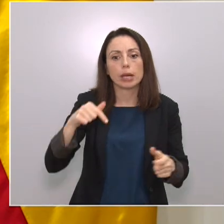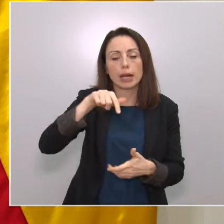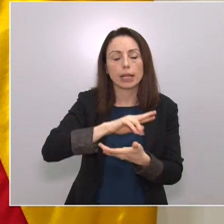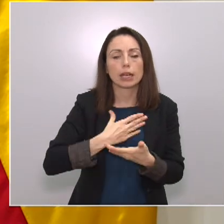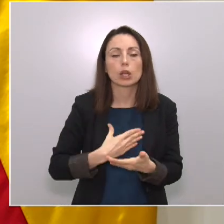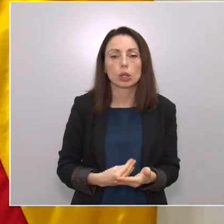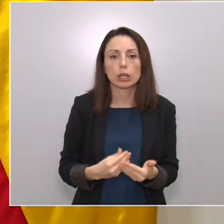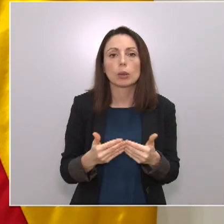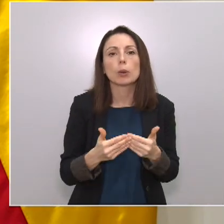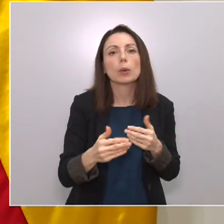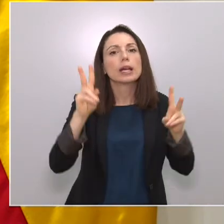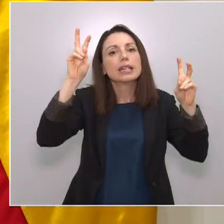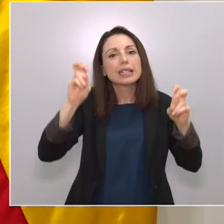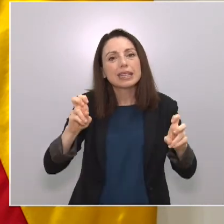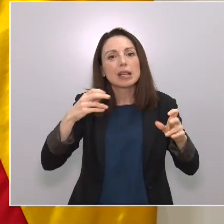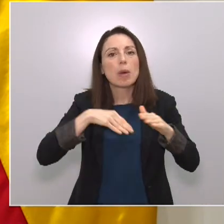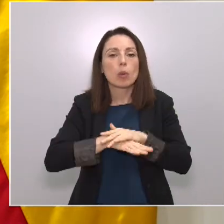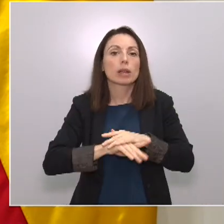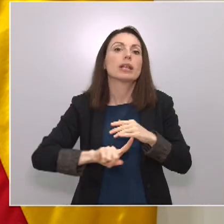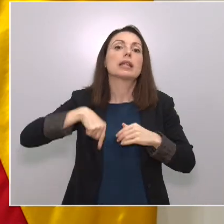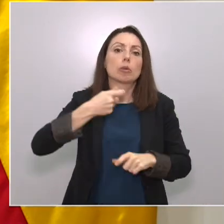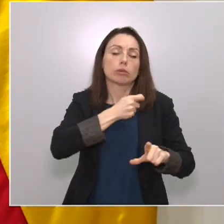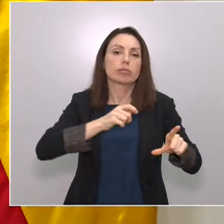tema que se resuelva y que se discuta a nivel nacional, claro.